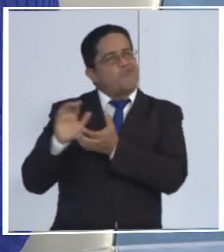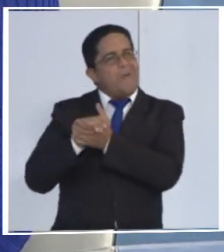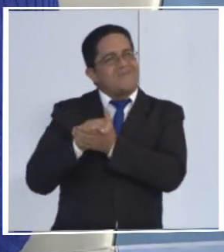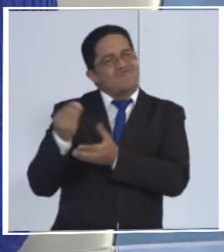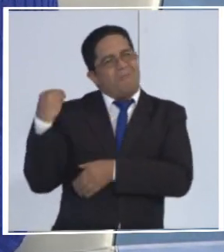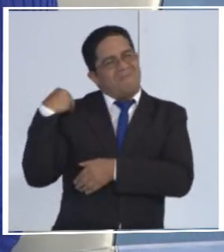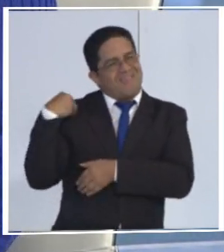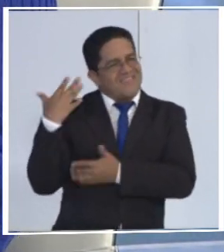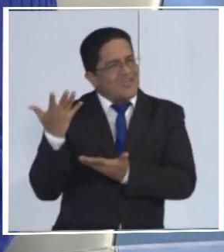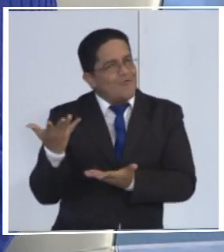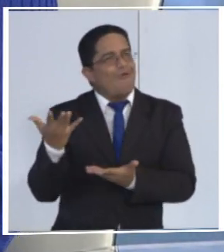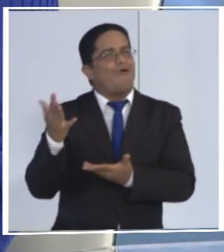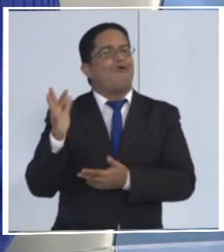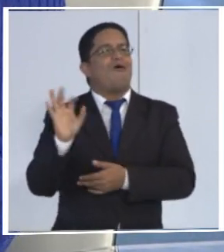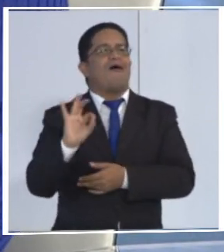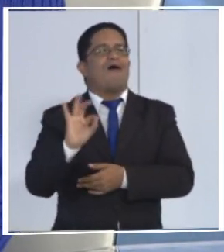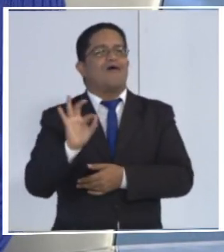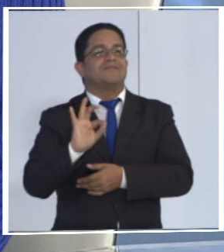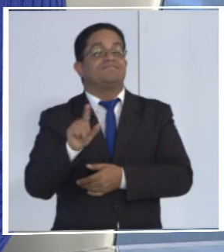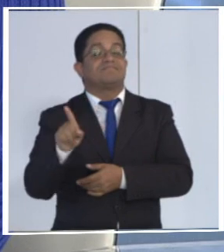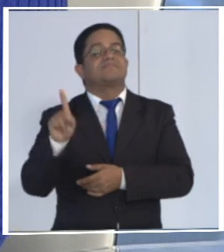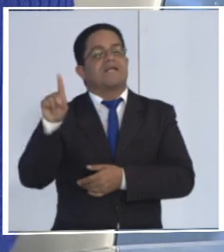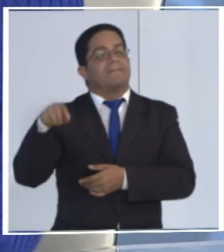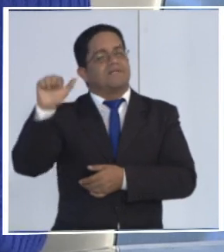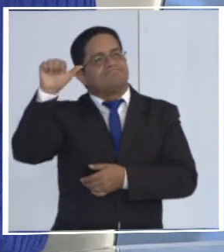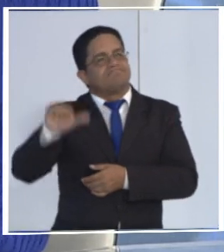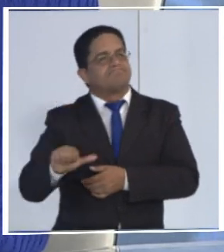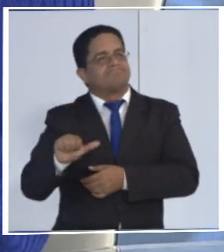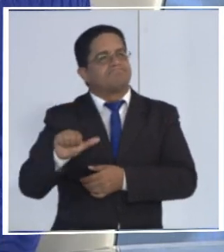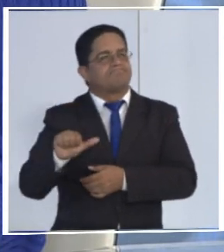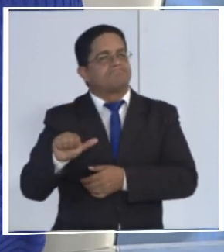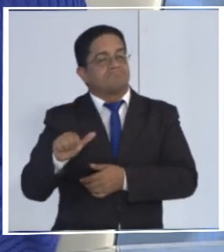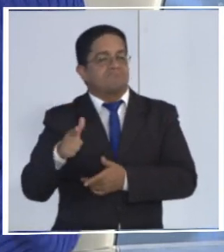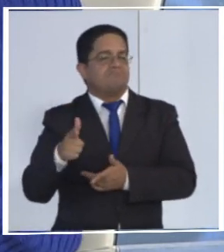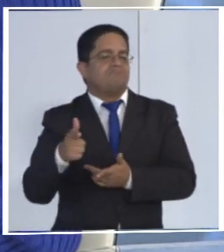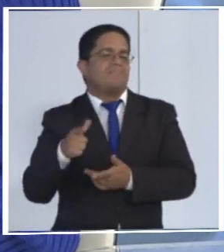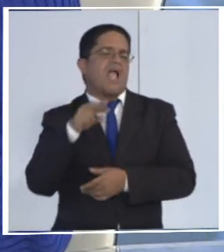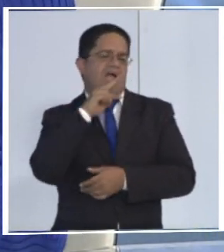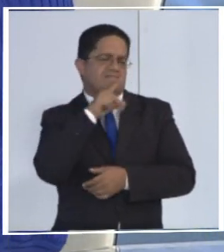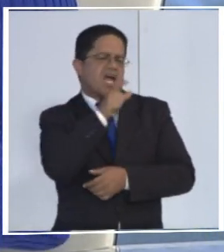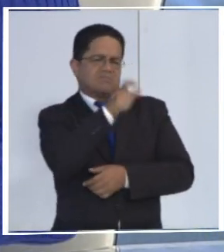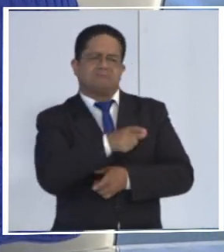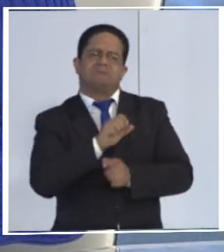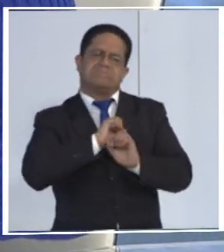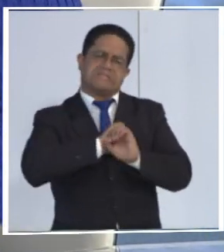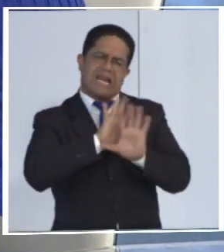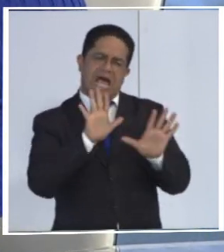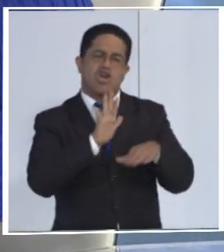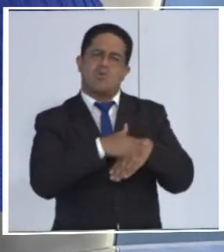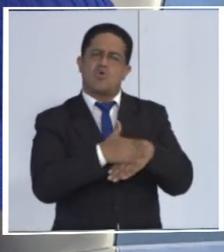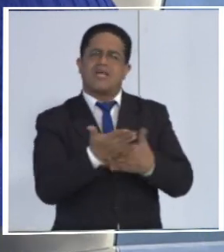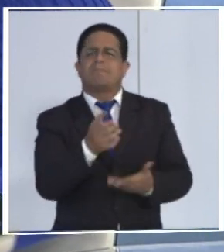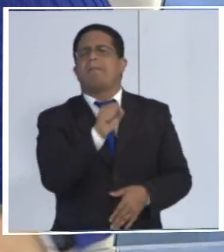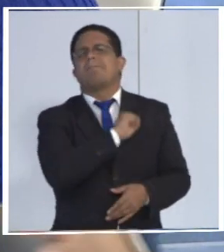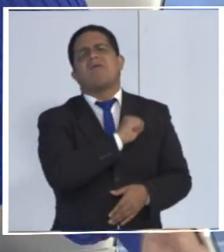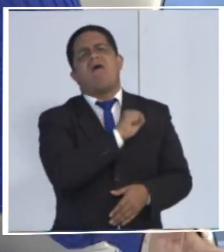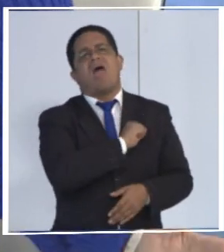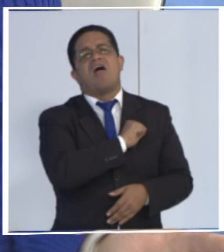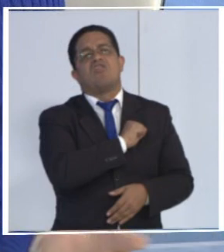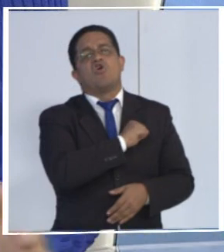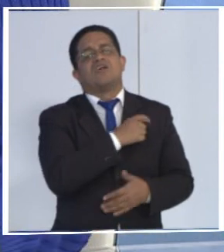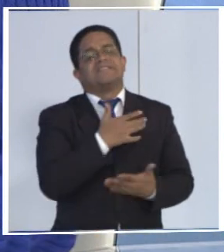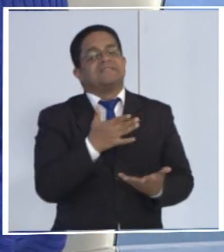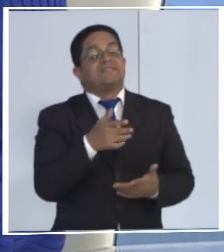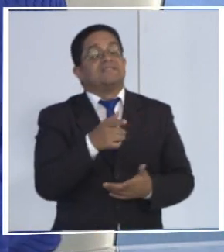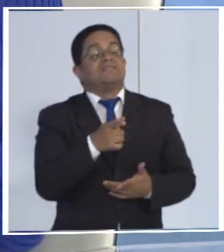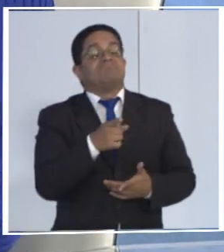alguien conocido y además hablarlo de verdad bien abiertamente, pero con los especialistas, porque el tabú creo que queda a un lado cuando